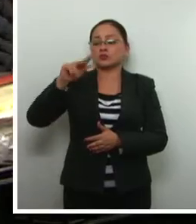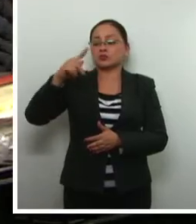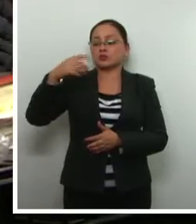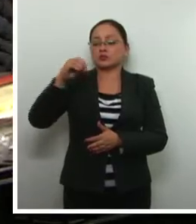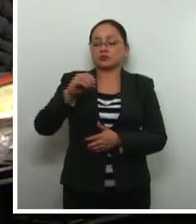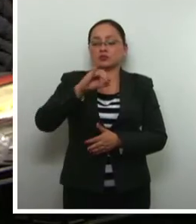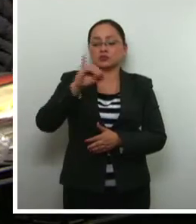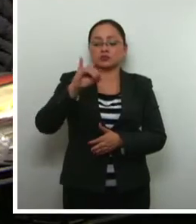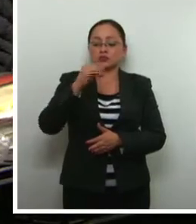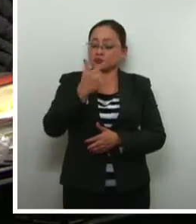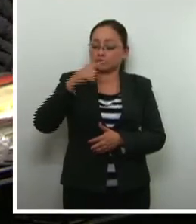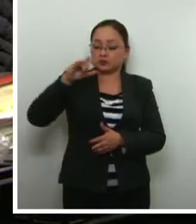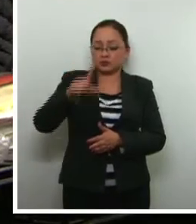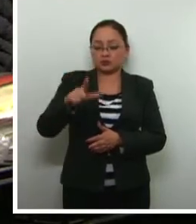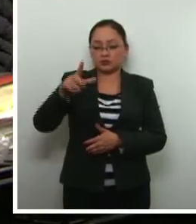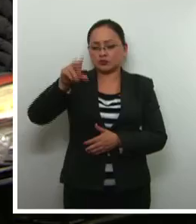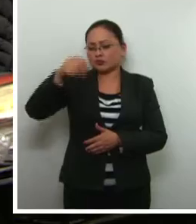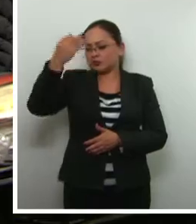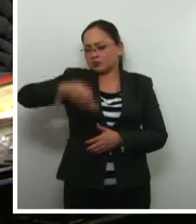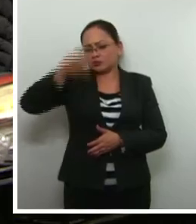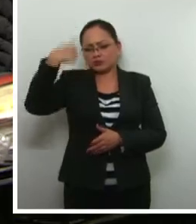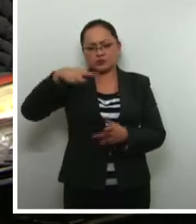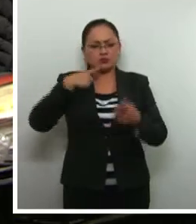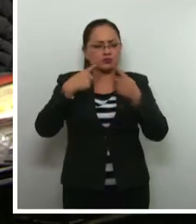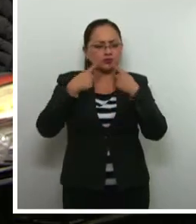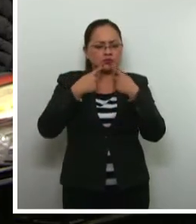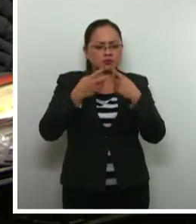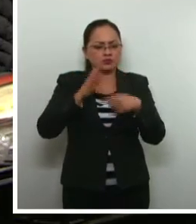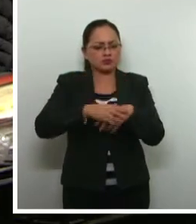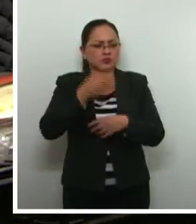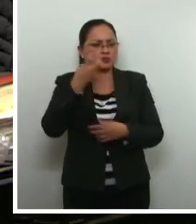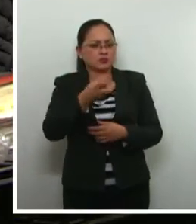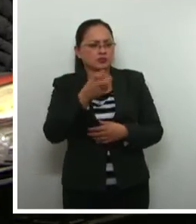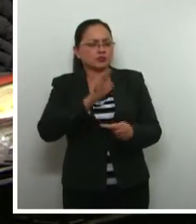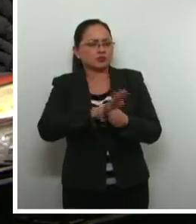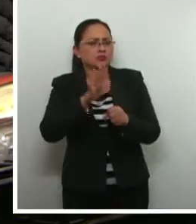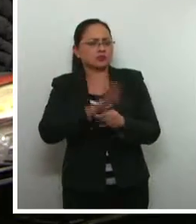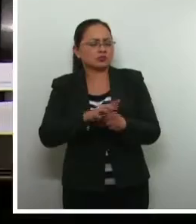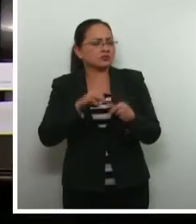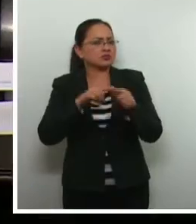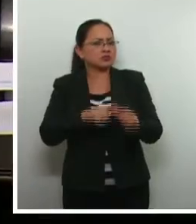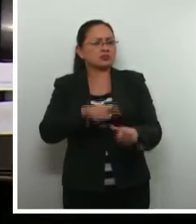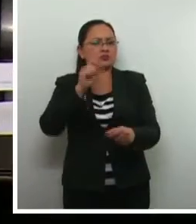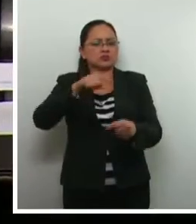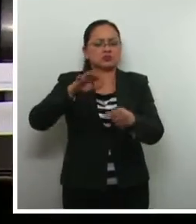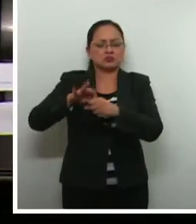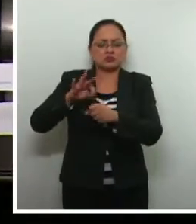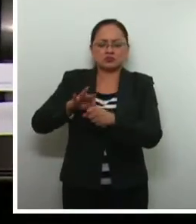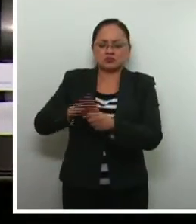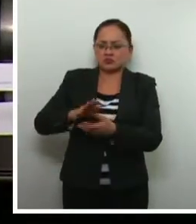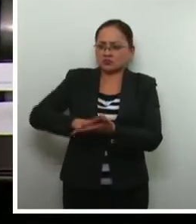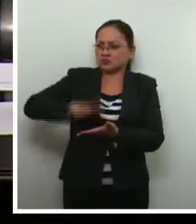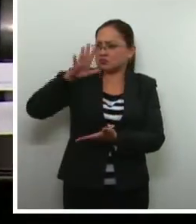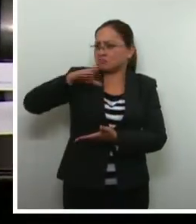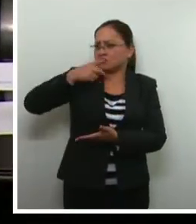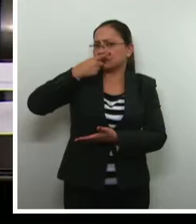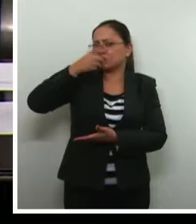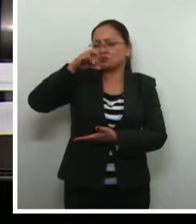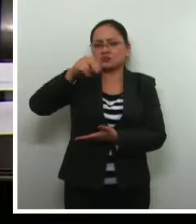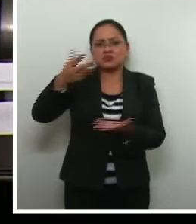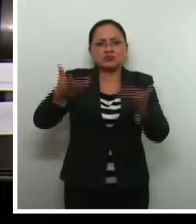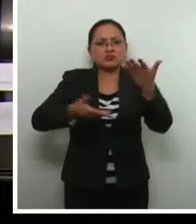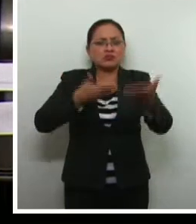fueron admitidas a discusión, con lo cual se ratifica la votación de mayoría